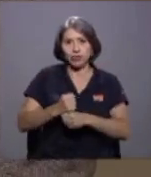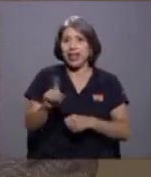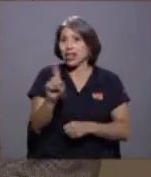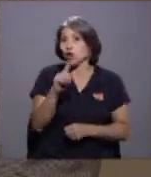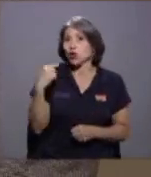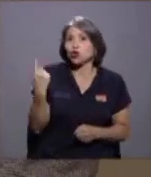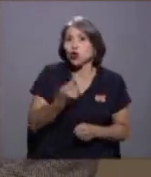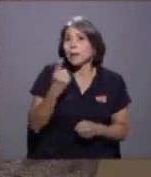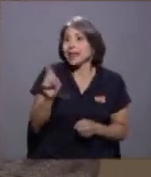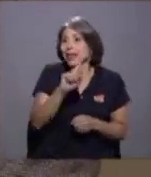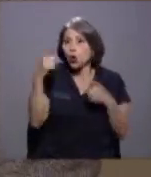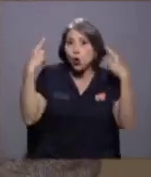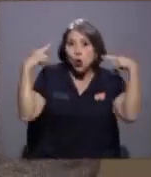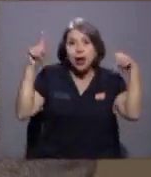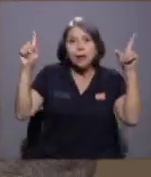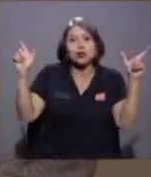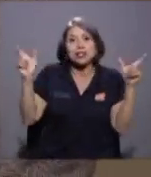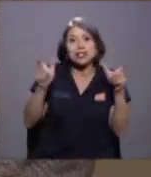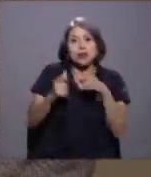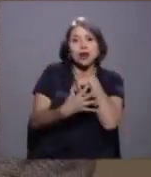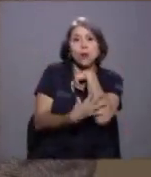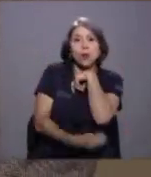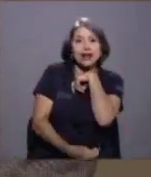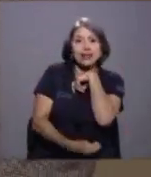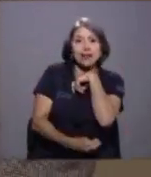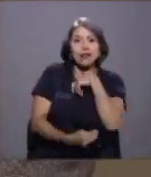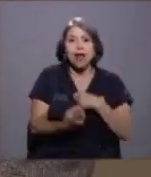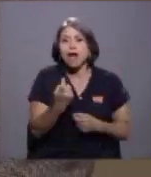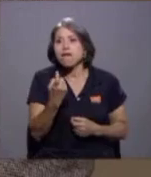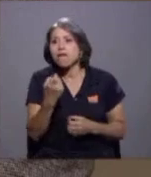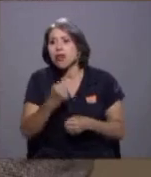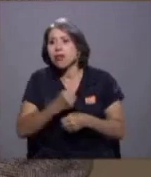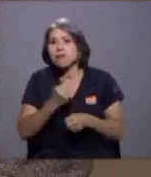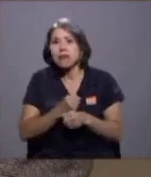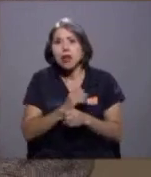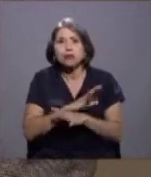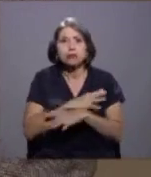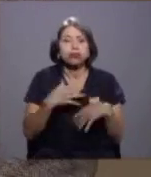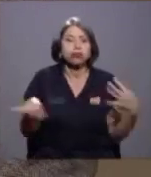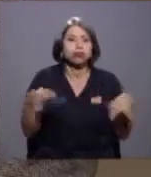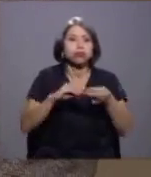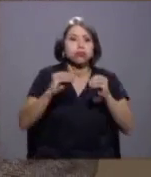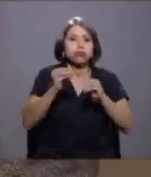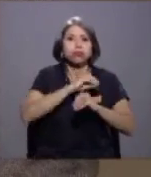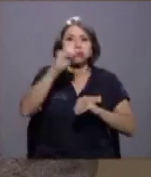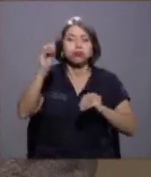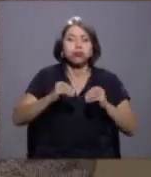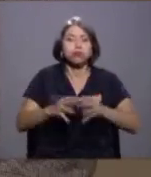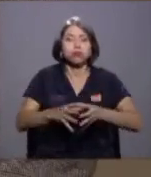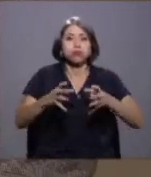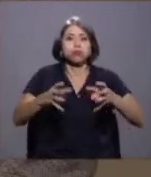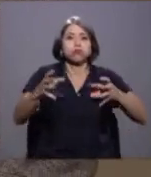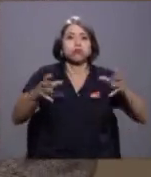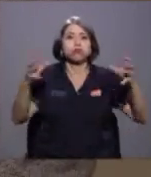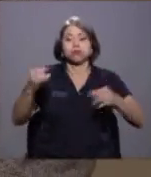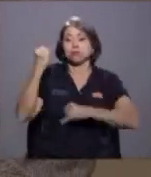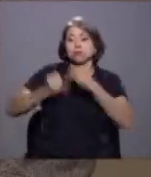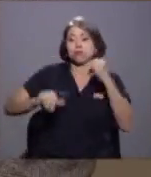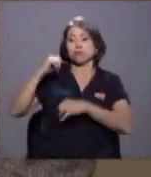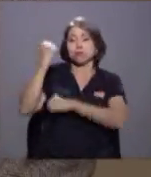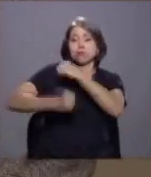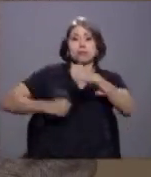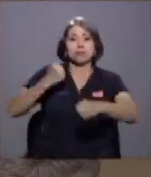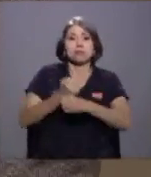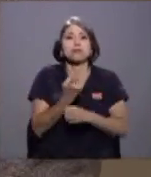no logramos disminuir la pobreza, sino que se nos dispara el desempleo. En los últimos 10 años hemos tenido un desempleo